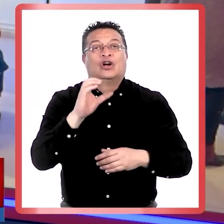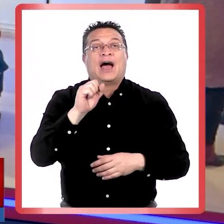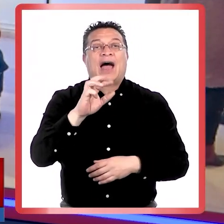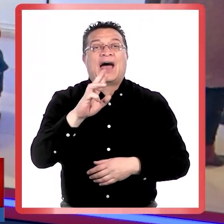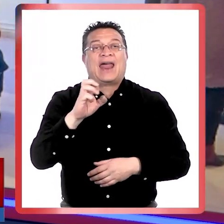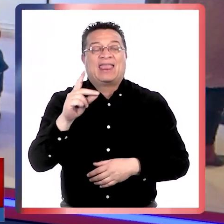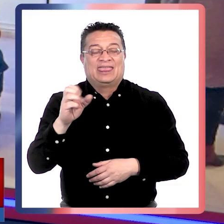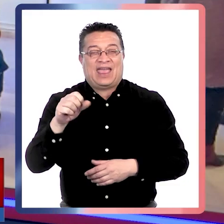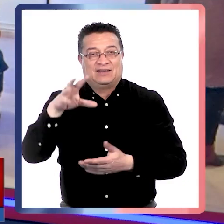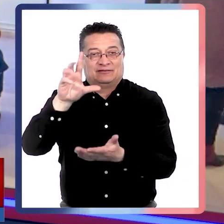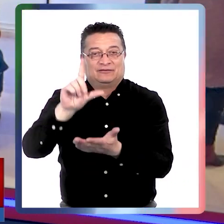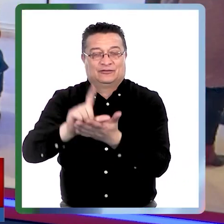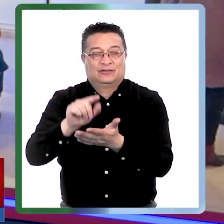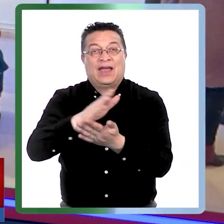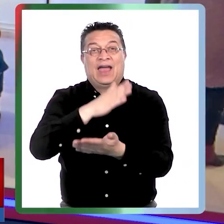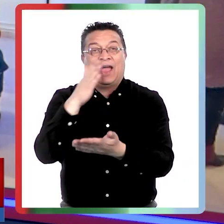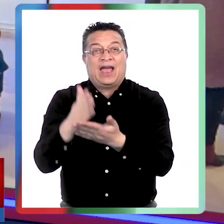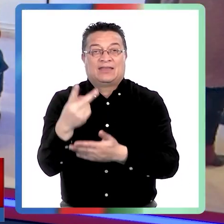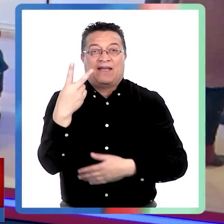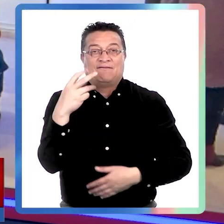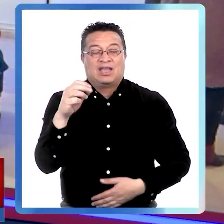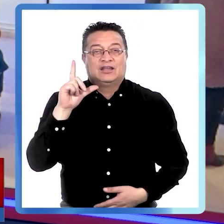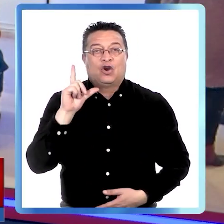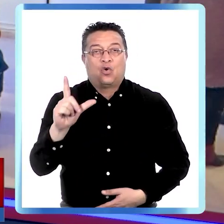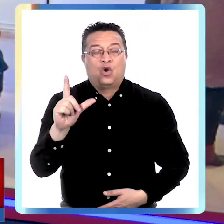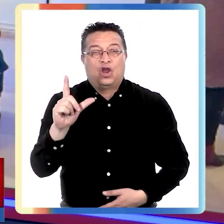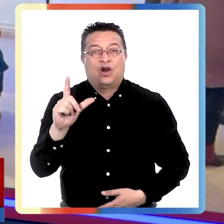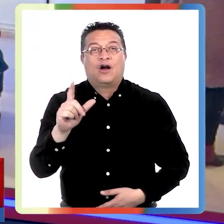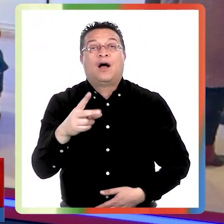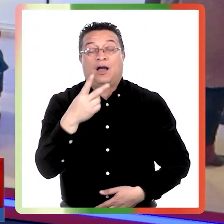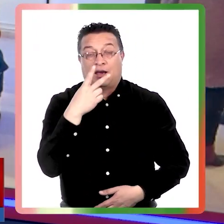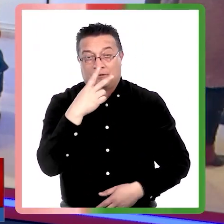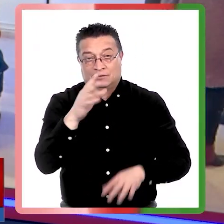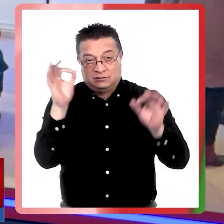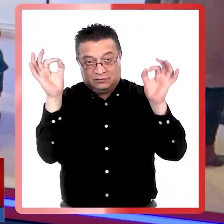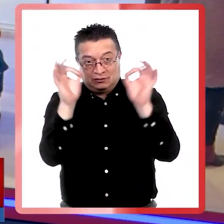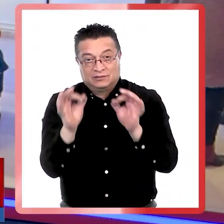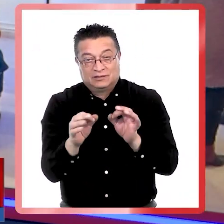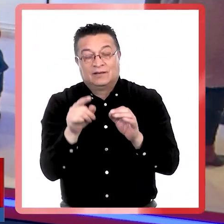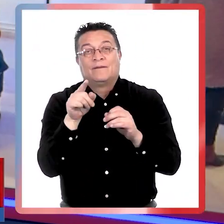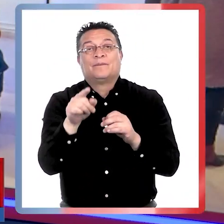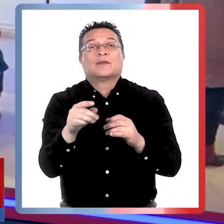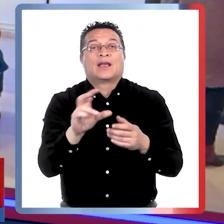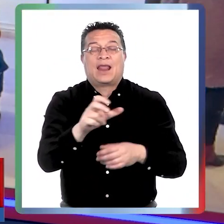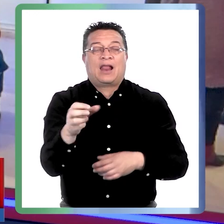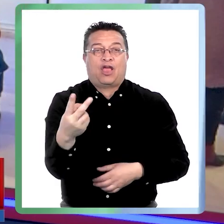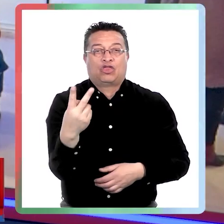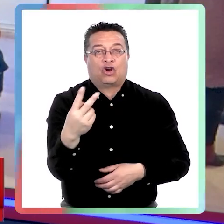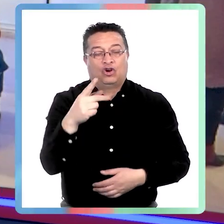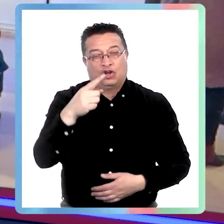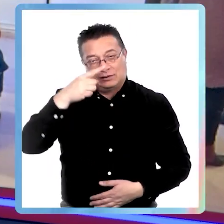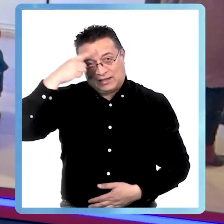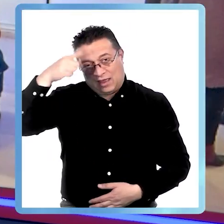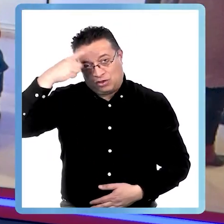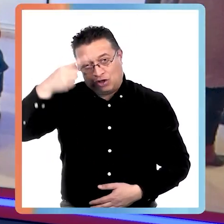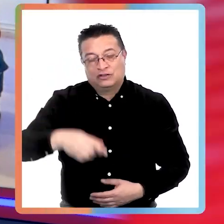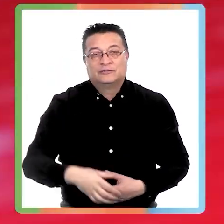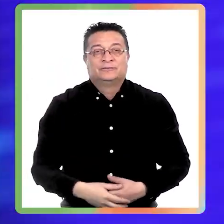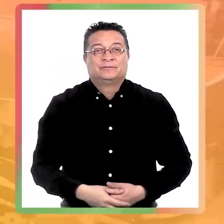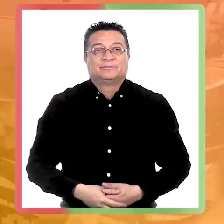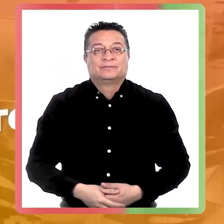Civita Aranda Talciani hasta el 20 de julio. Los detalles de este panorama los revisamos en la nota de Canal 2 de San Antonio.